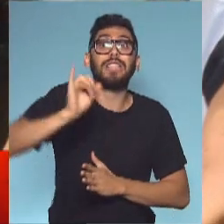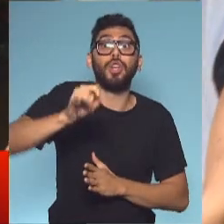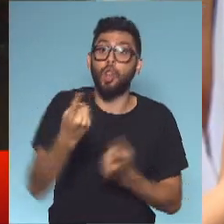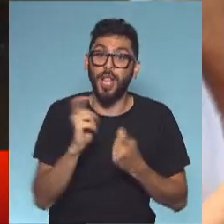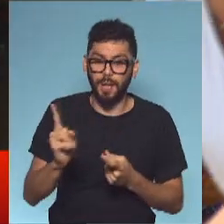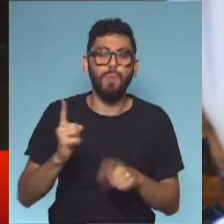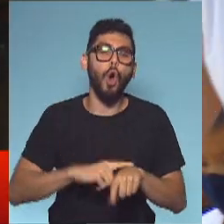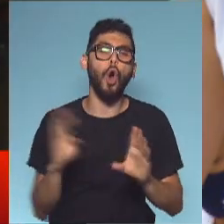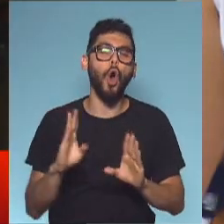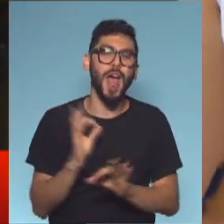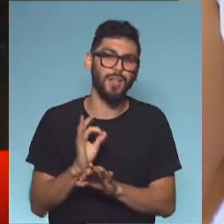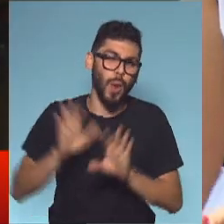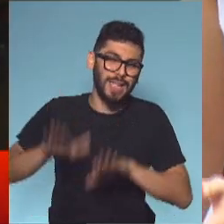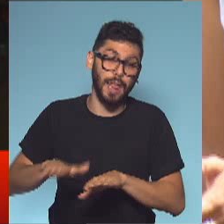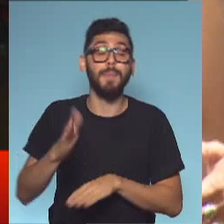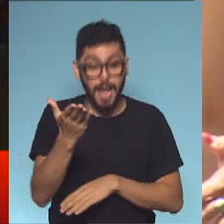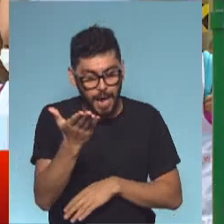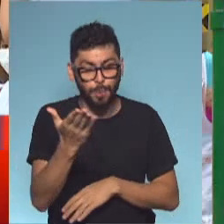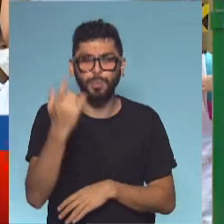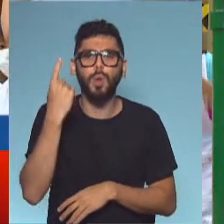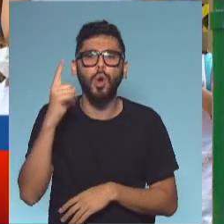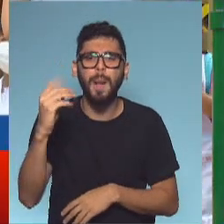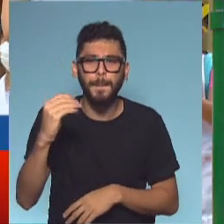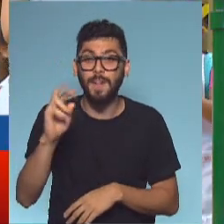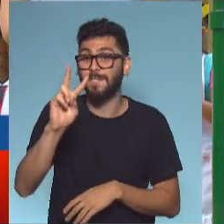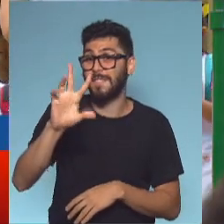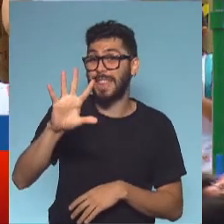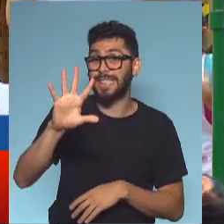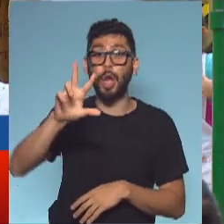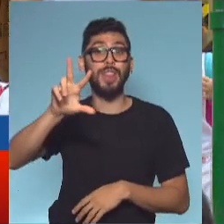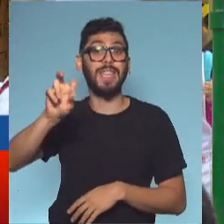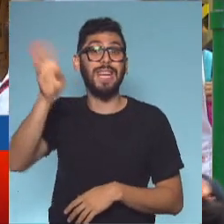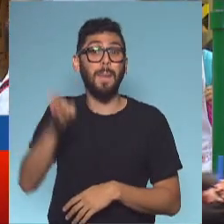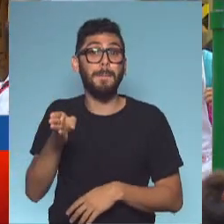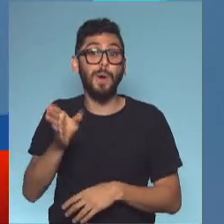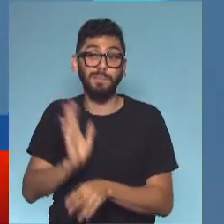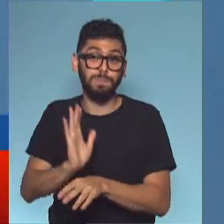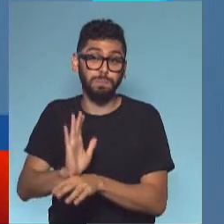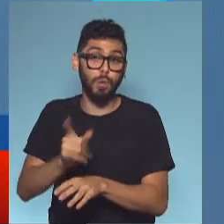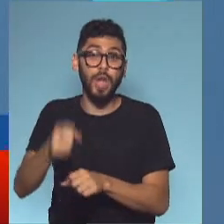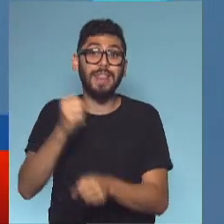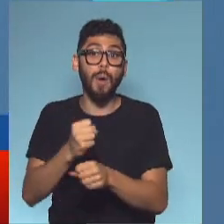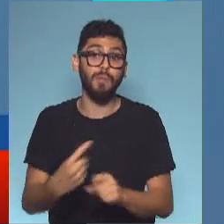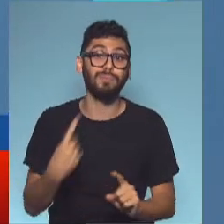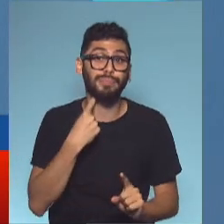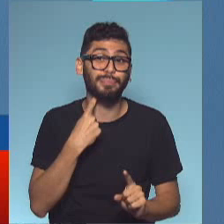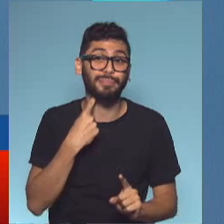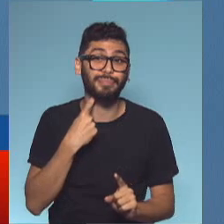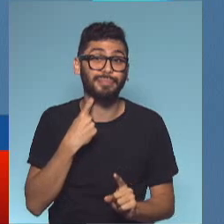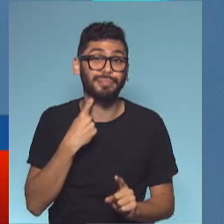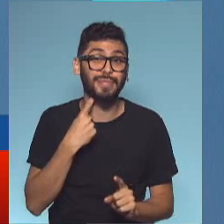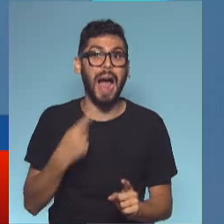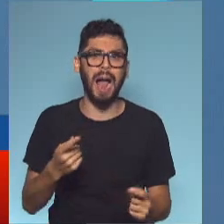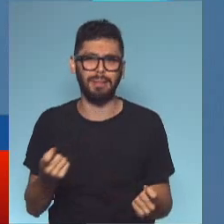escolar se queda. Exactamente. Pero a la vez, ¿qué pasa con eso también? Es un 25-30% de la sociedad a la que vos condicionás en su trabajo. Obvio. Por lo cual, ahí es donde aparecen